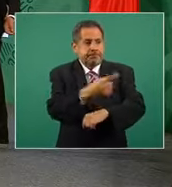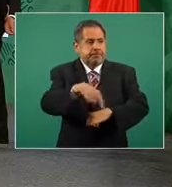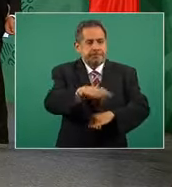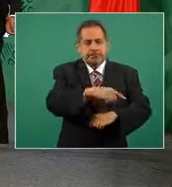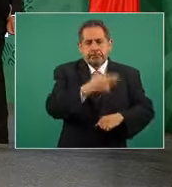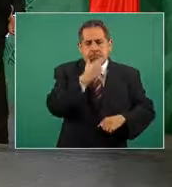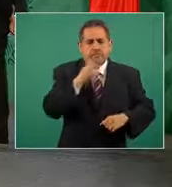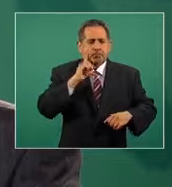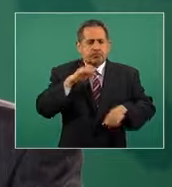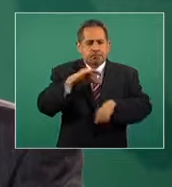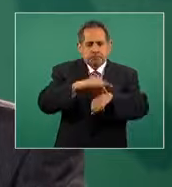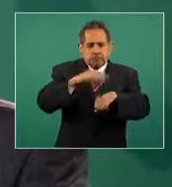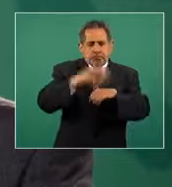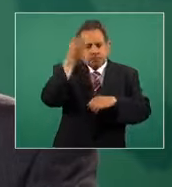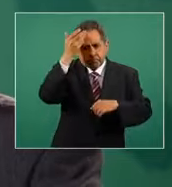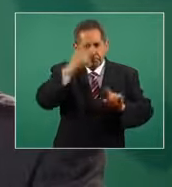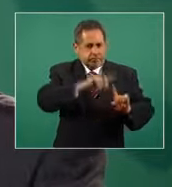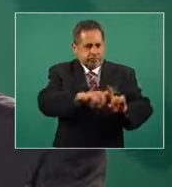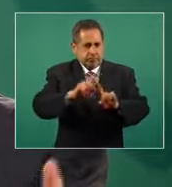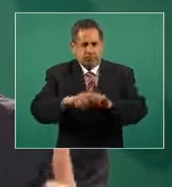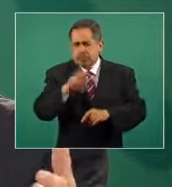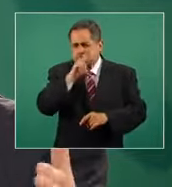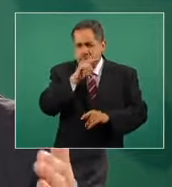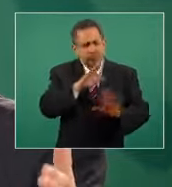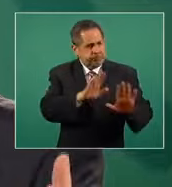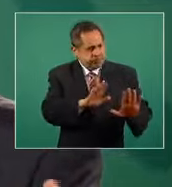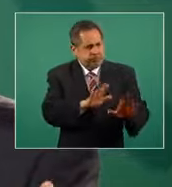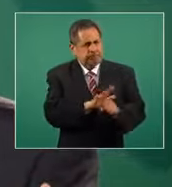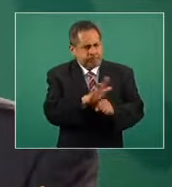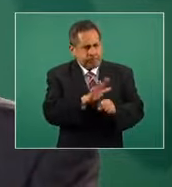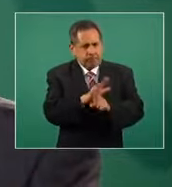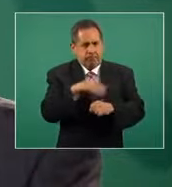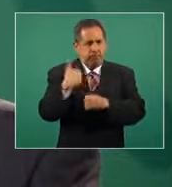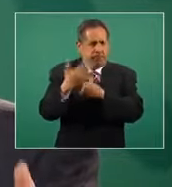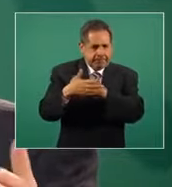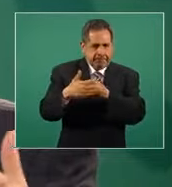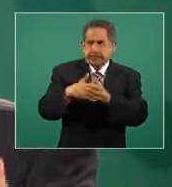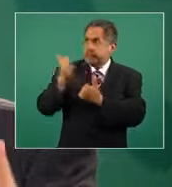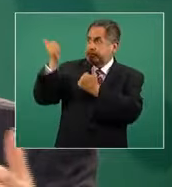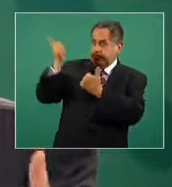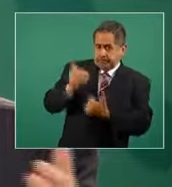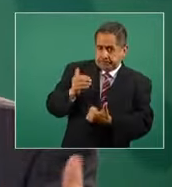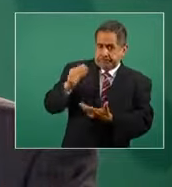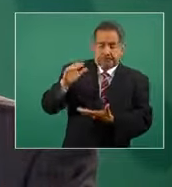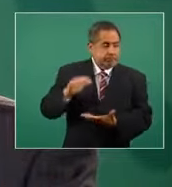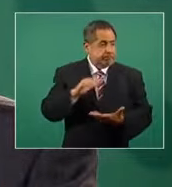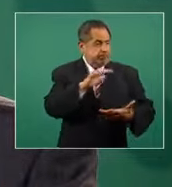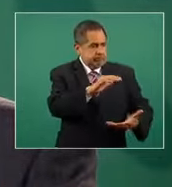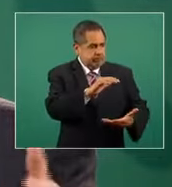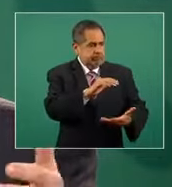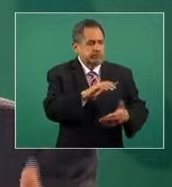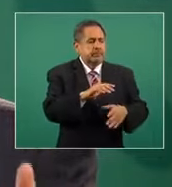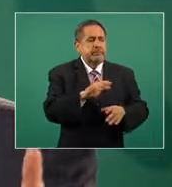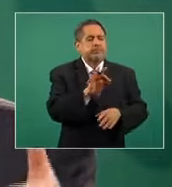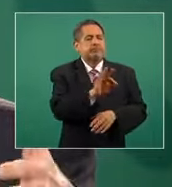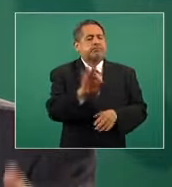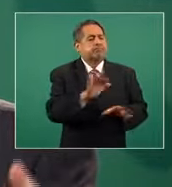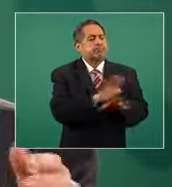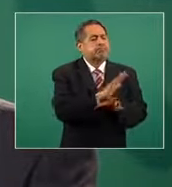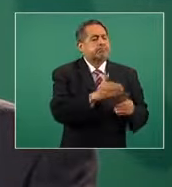inquietud, por favor, tomen nota de que les llegarán las segundas dosis, pero este calendario fue adaptado